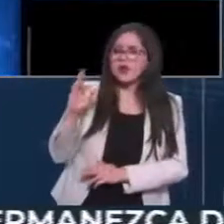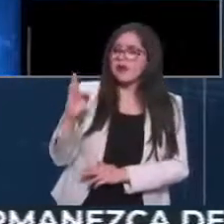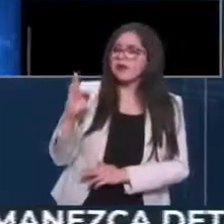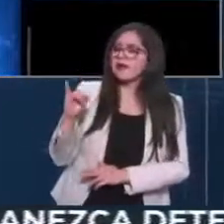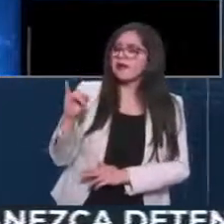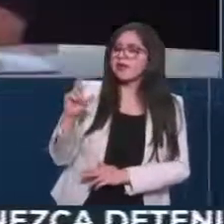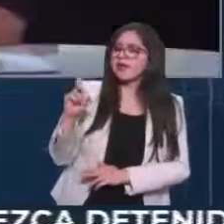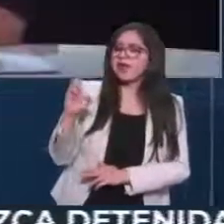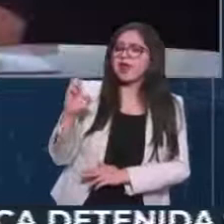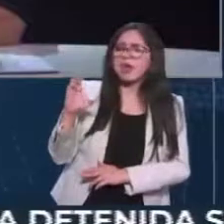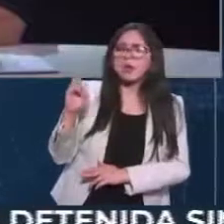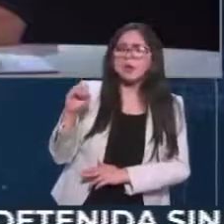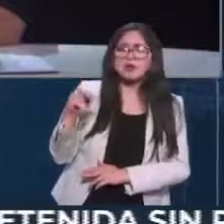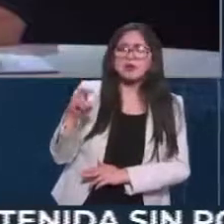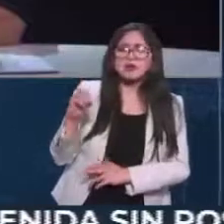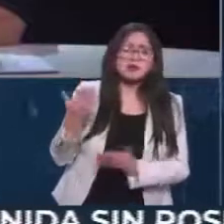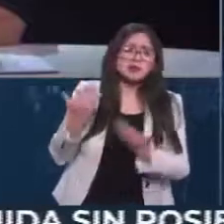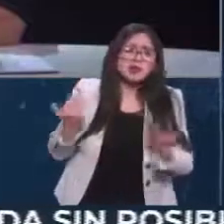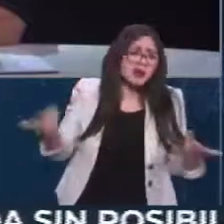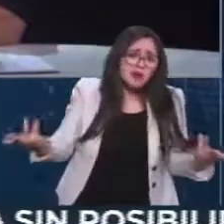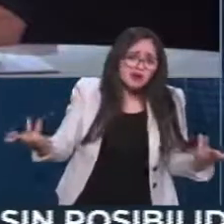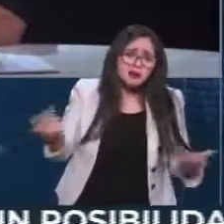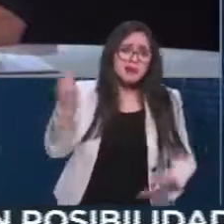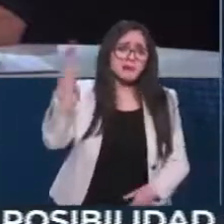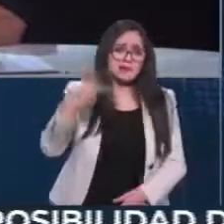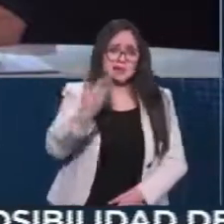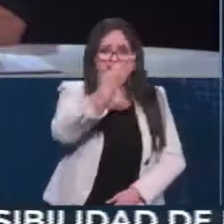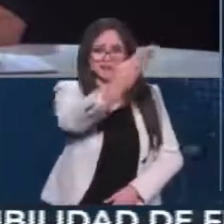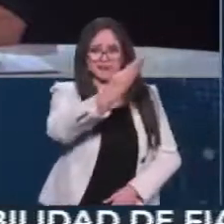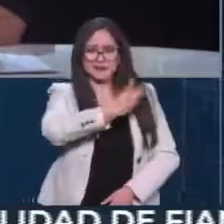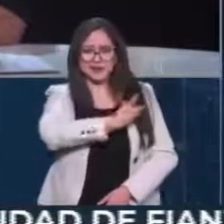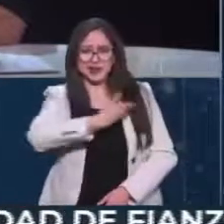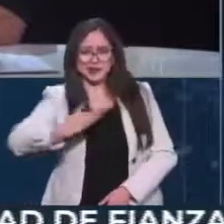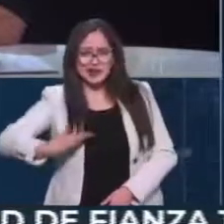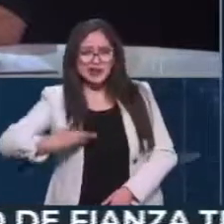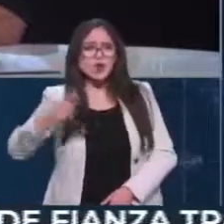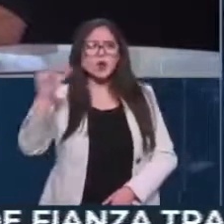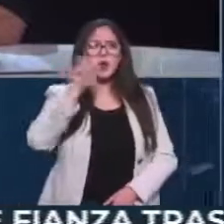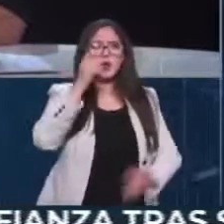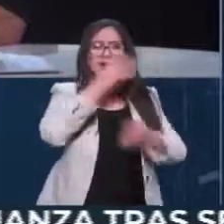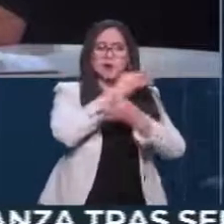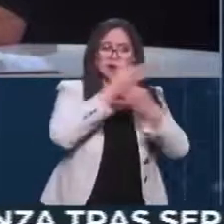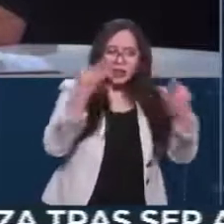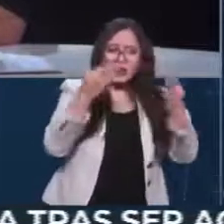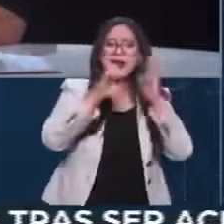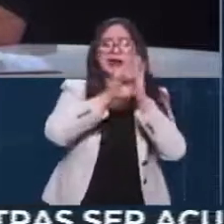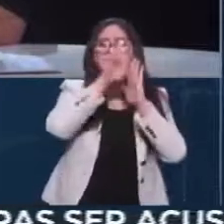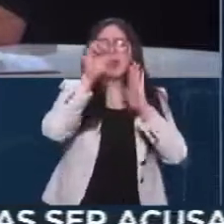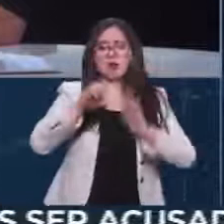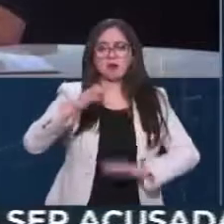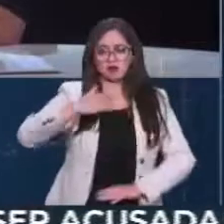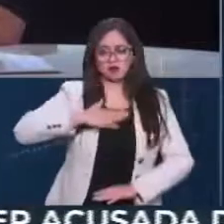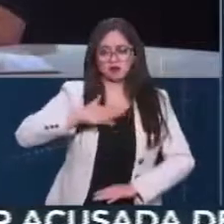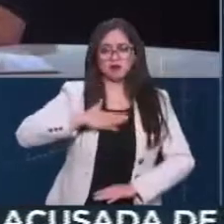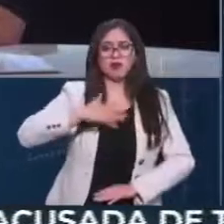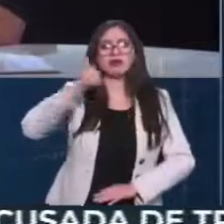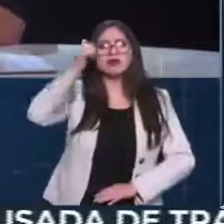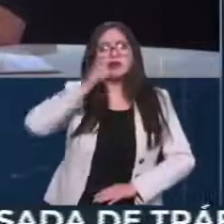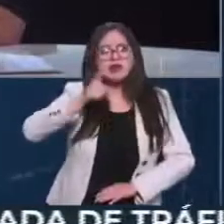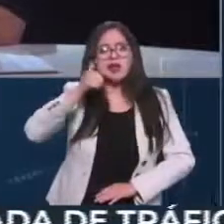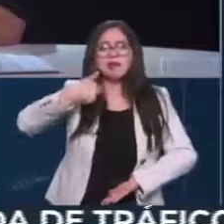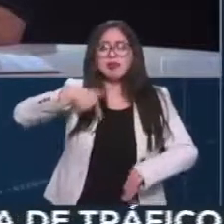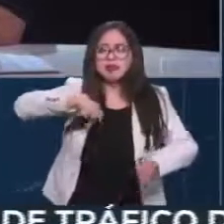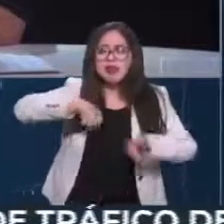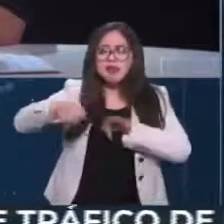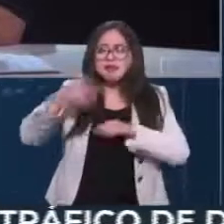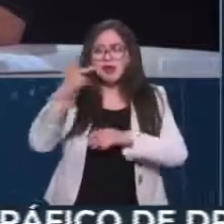no solamente por lo que dijo el presidente en su momento, sino porque los que nos dedicamos a este tipo de actividades de estar informados, pues